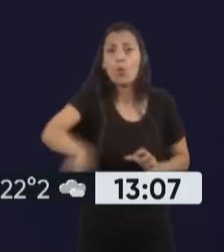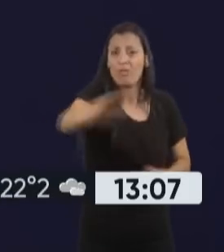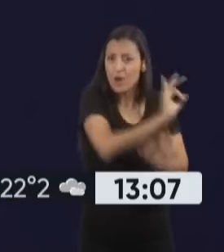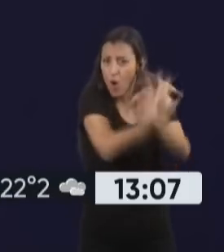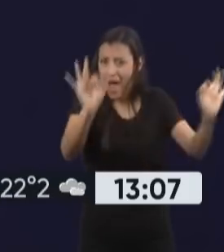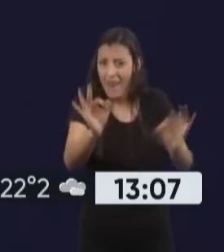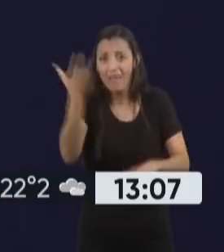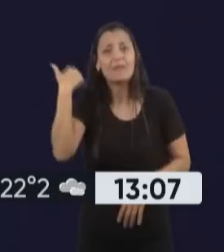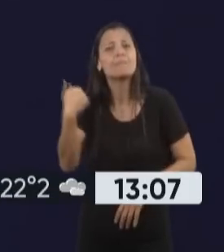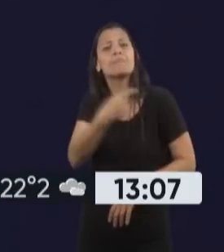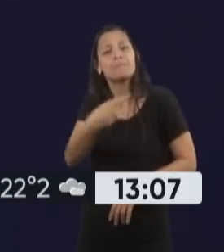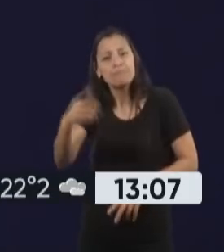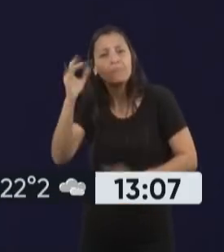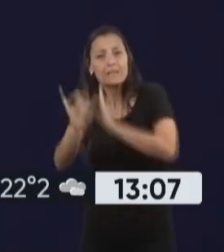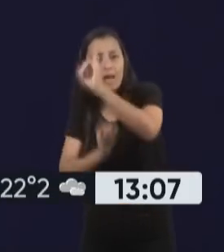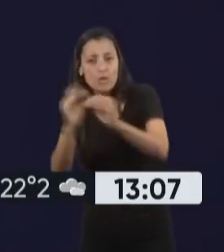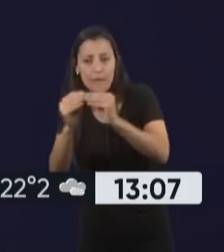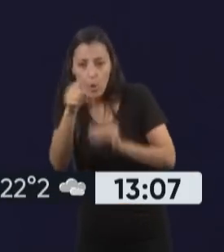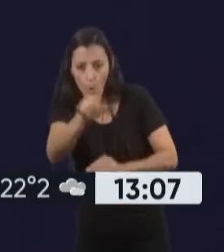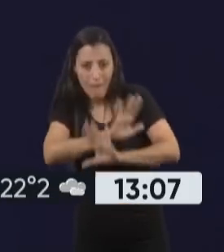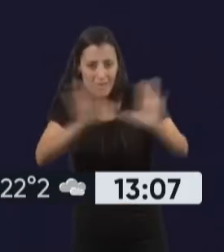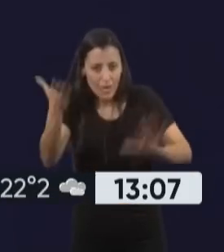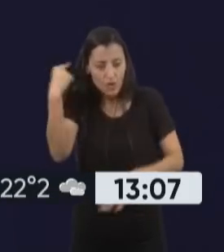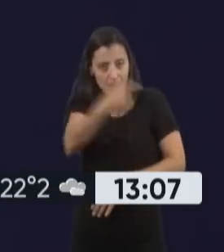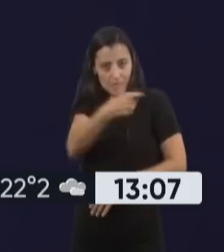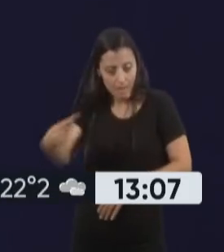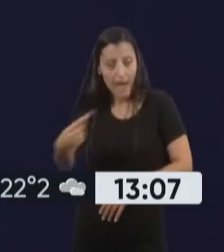que a Peralta o a Silvia Mercado, alguno de los dos.